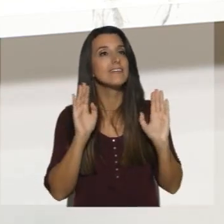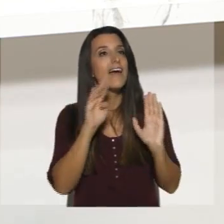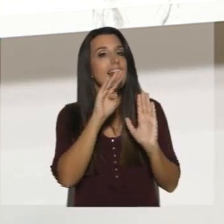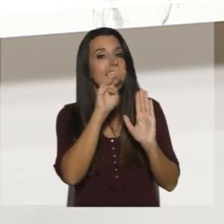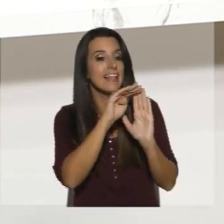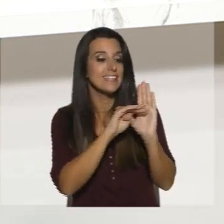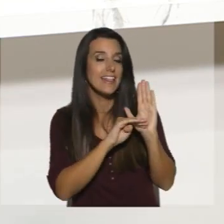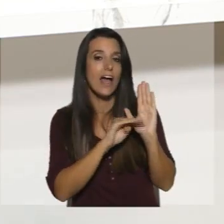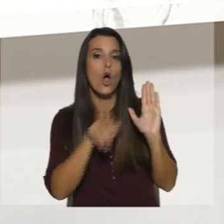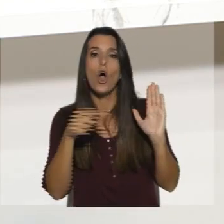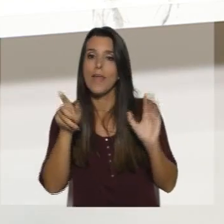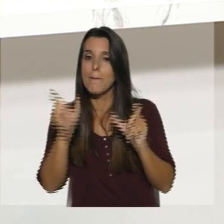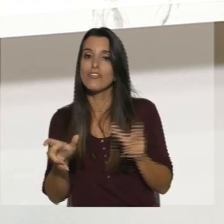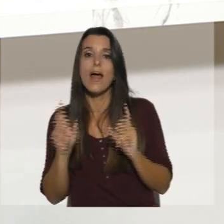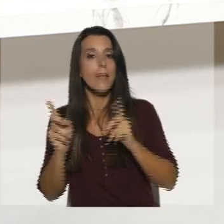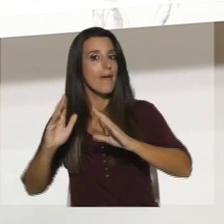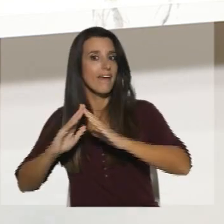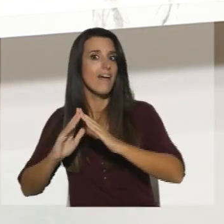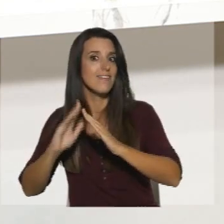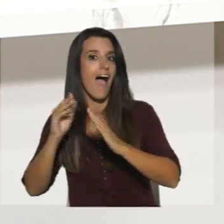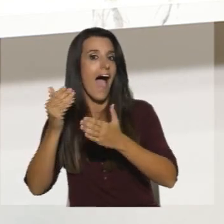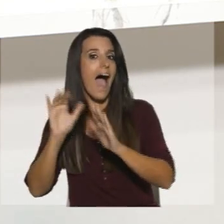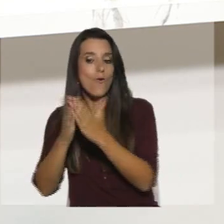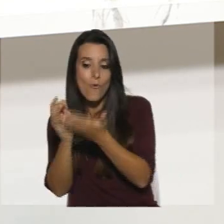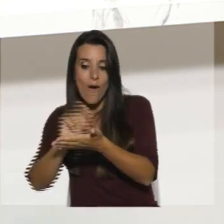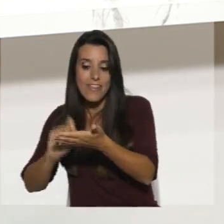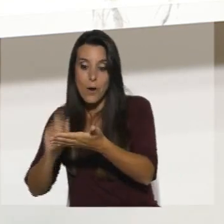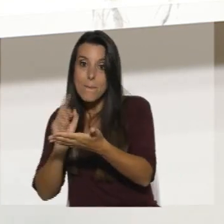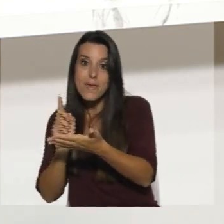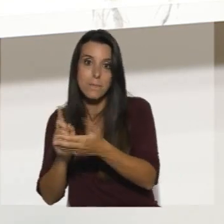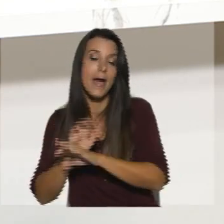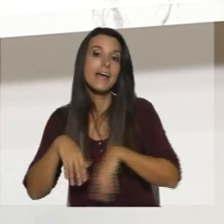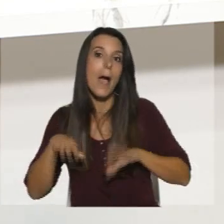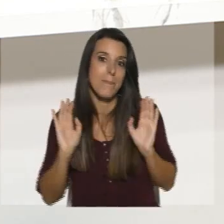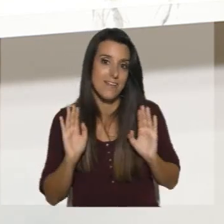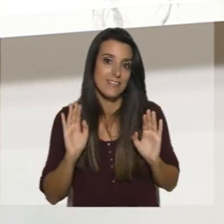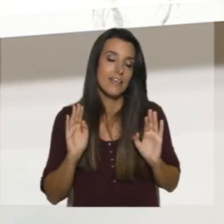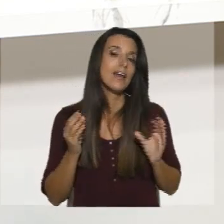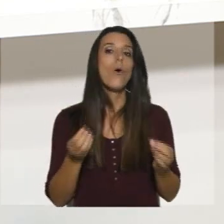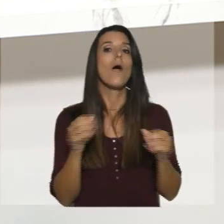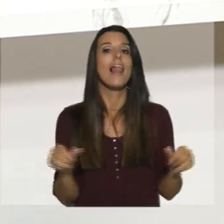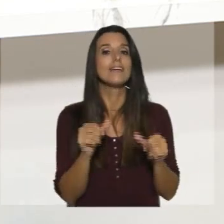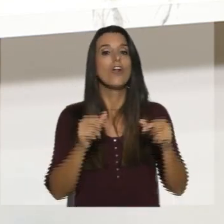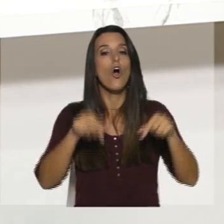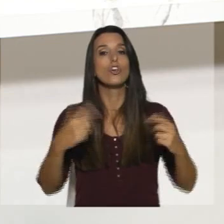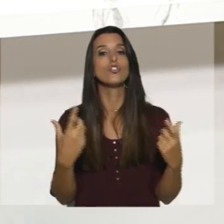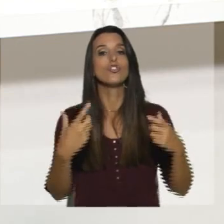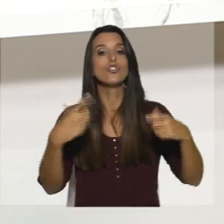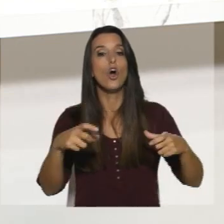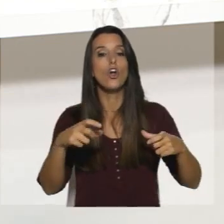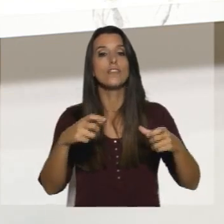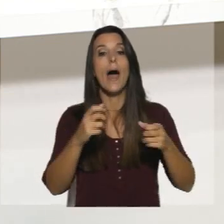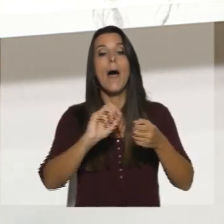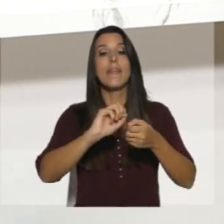que... otra gente también tenga en su sin casa. Sin duda alguna. ¿No? Después les vamos a contar de dónde salió. ¿Y cuál es lo que vamos a estar haciendo? Vamos a hoy hacer una torta de manzana